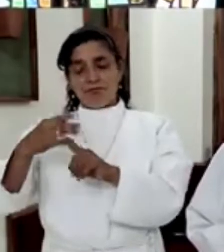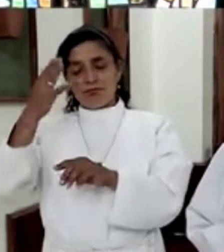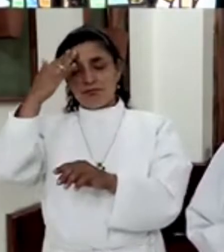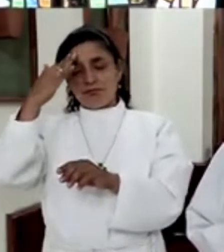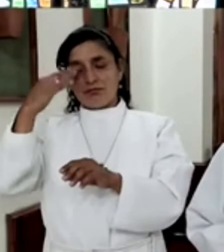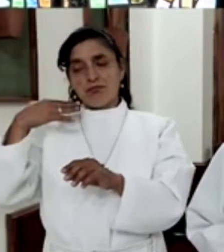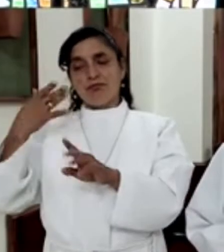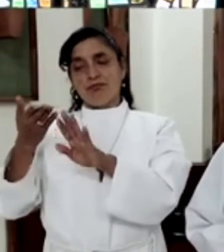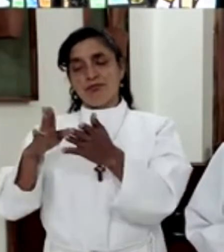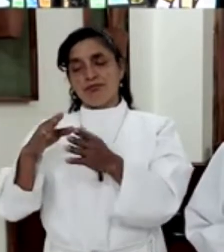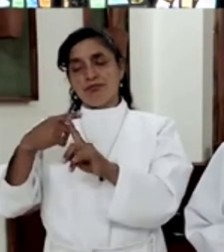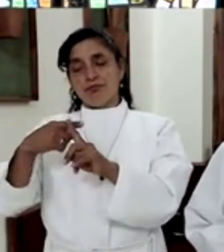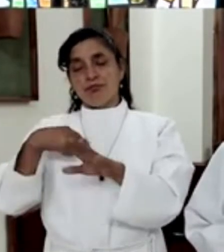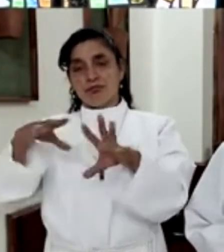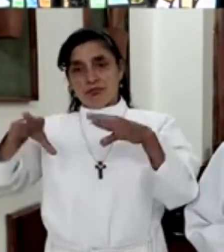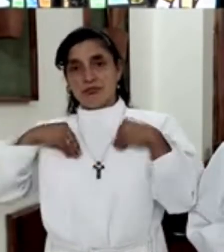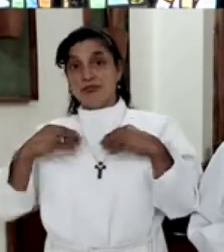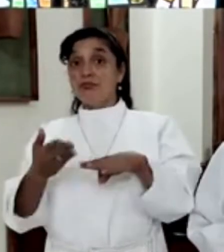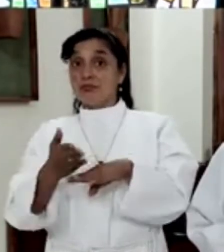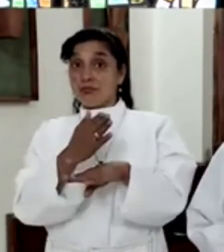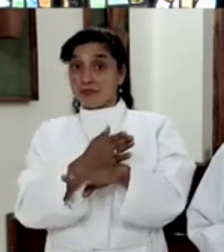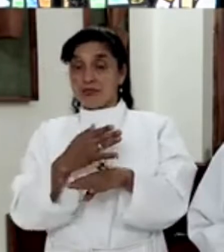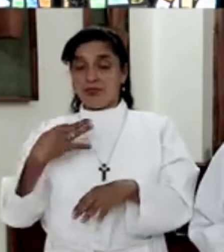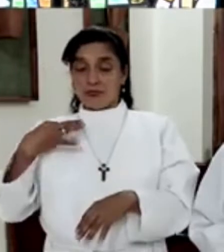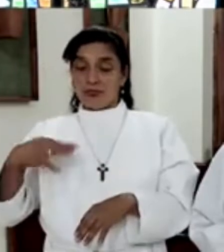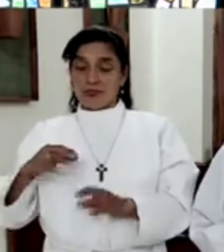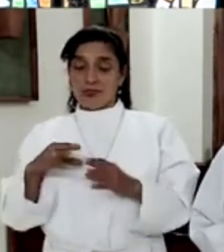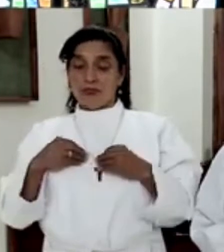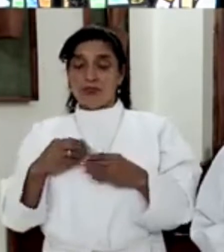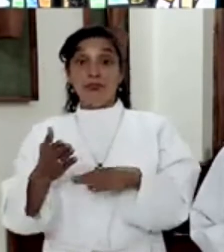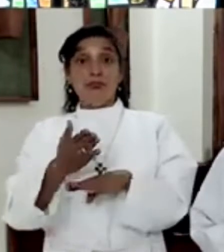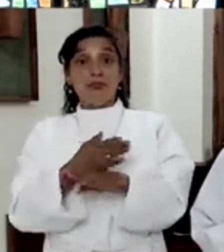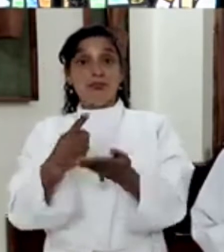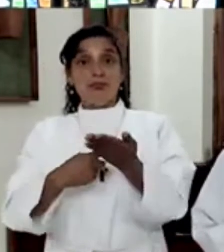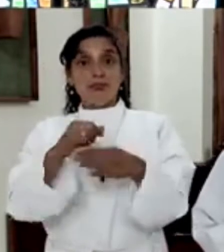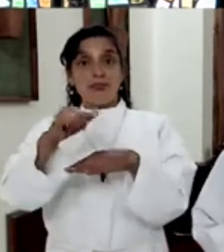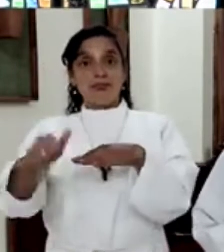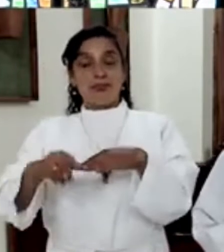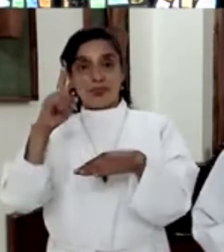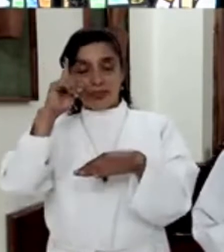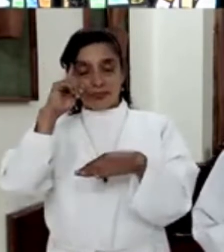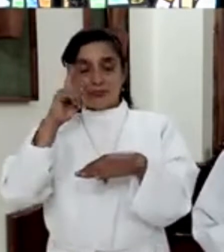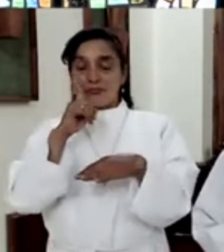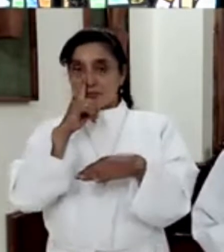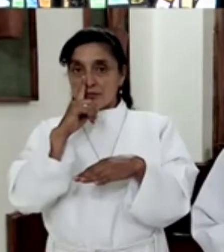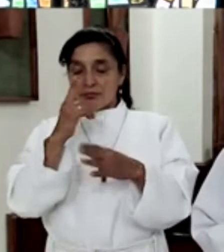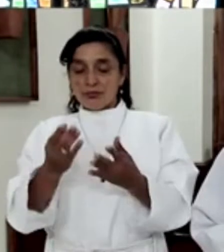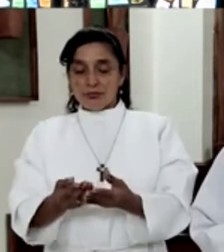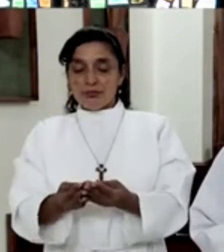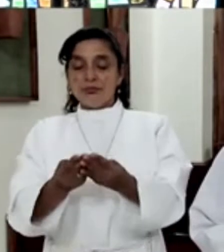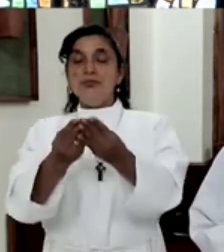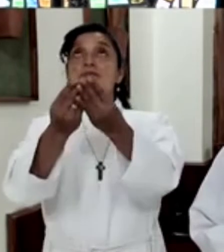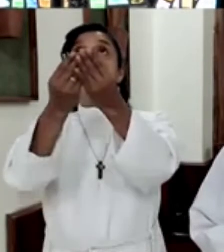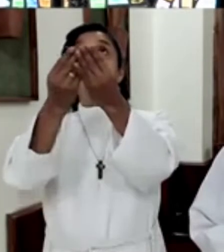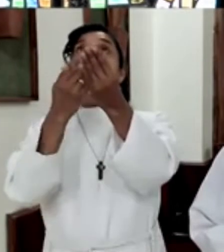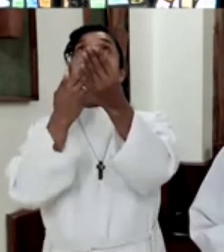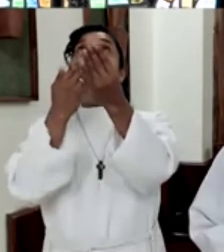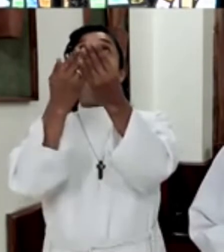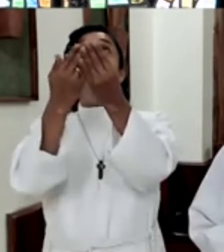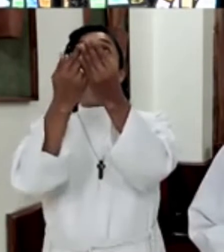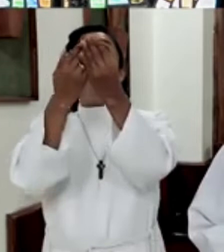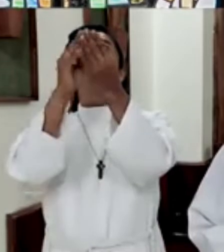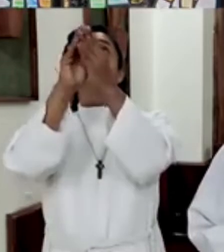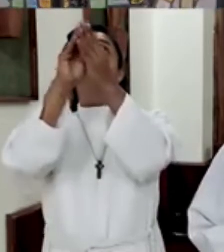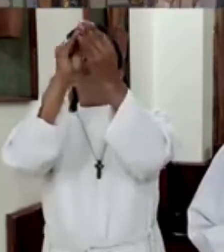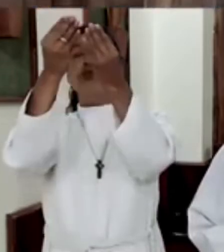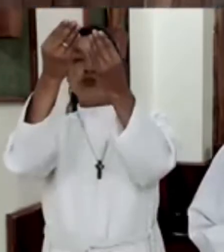pasión voluntariamente aceptada, tomó pan, dándote gracias, lo partió y lo dio a sus discípulos